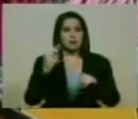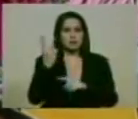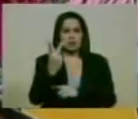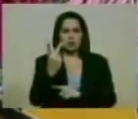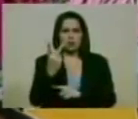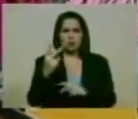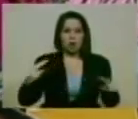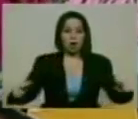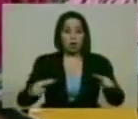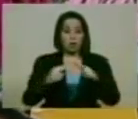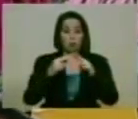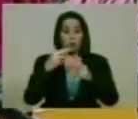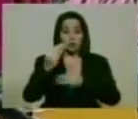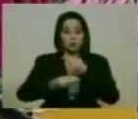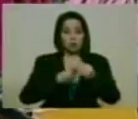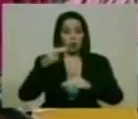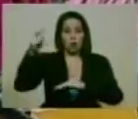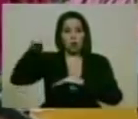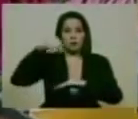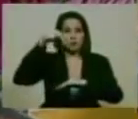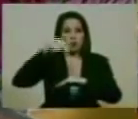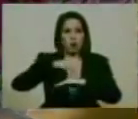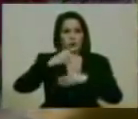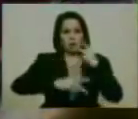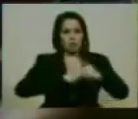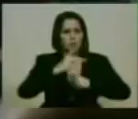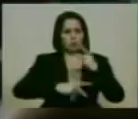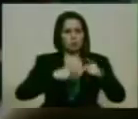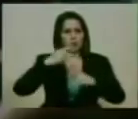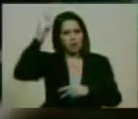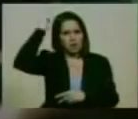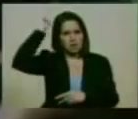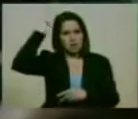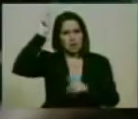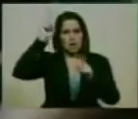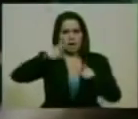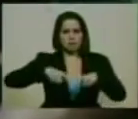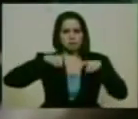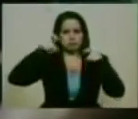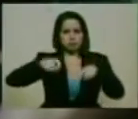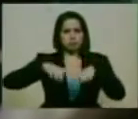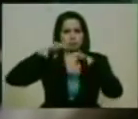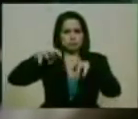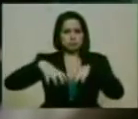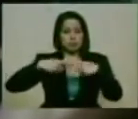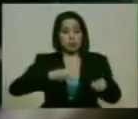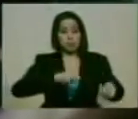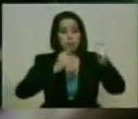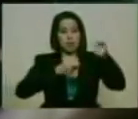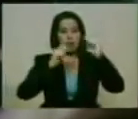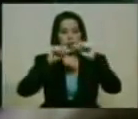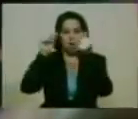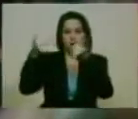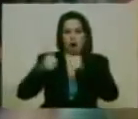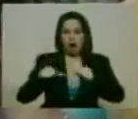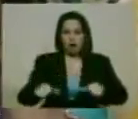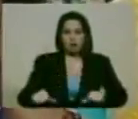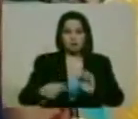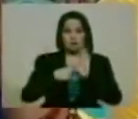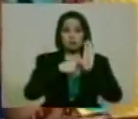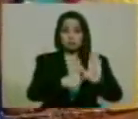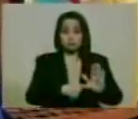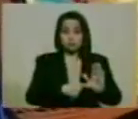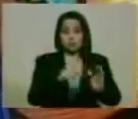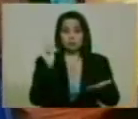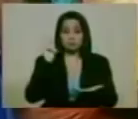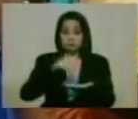encuentro nacional de carácter regional con productores, pescadores, agricultores y artesanos, entre otros, con presencia de